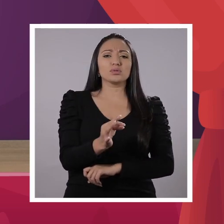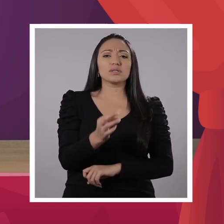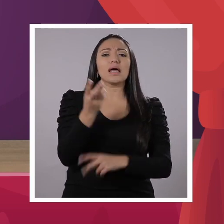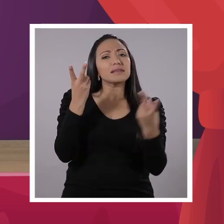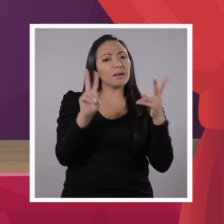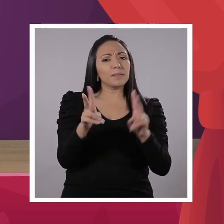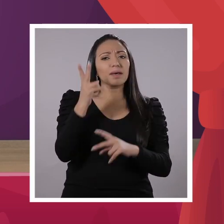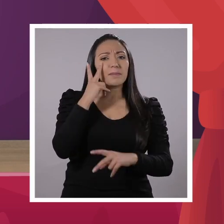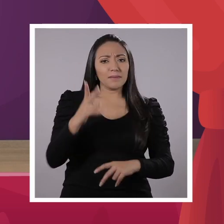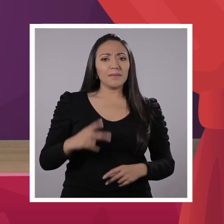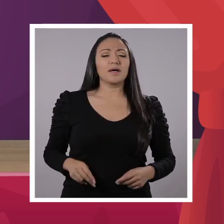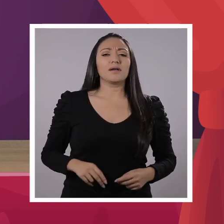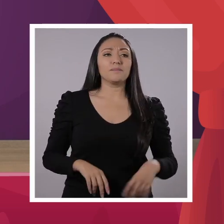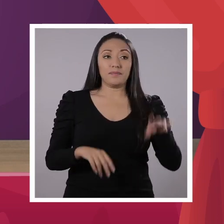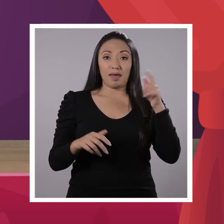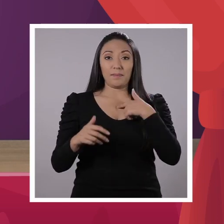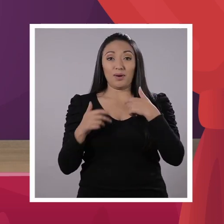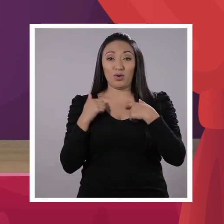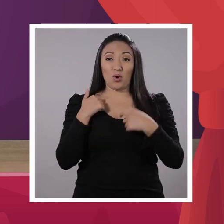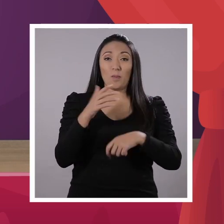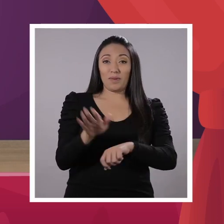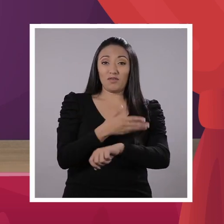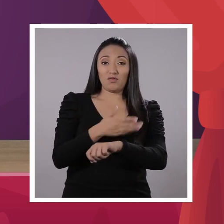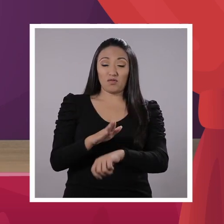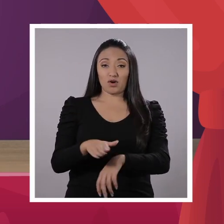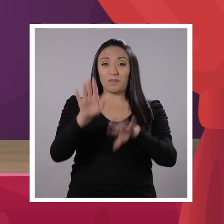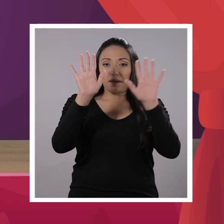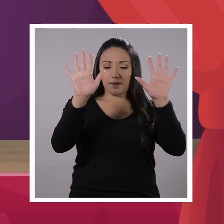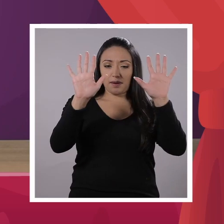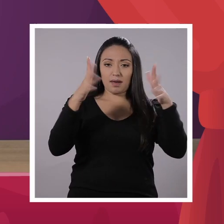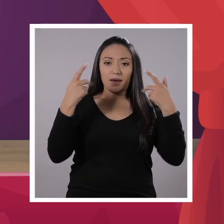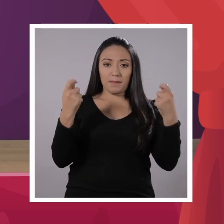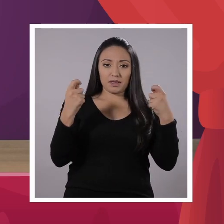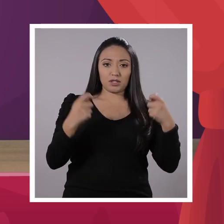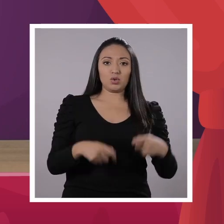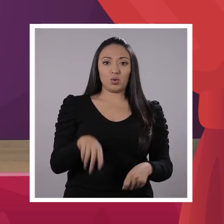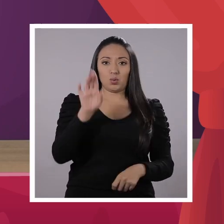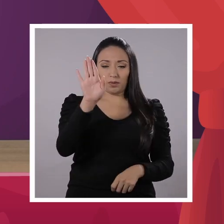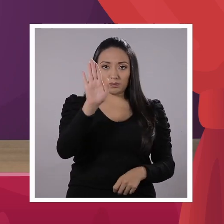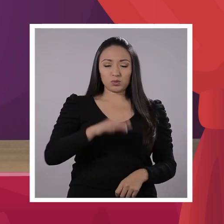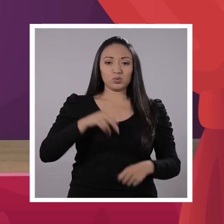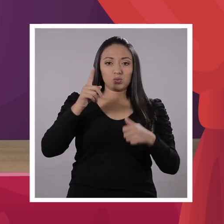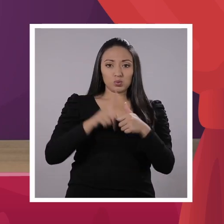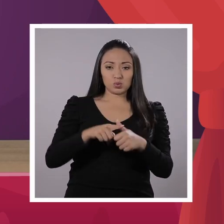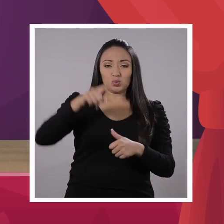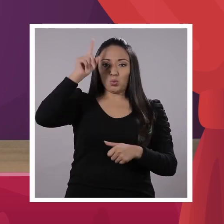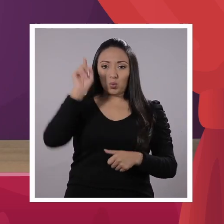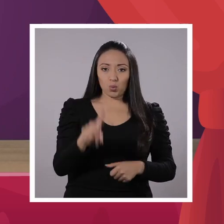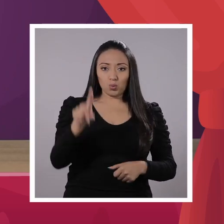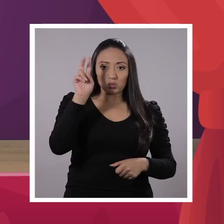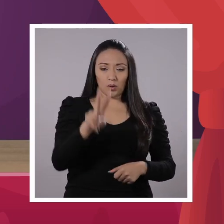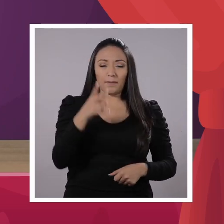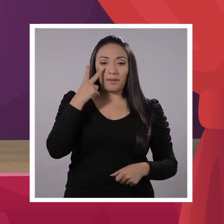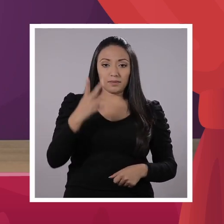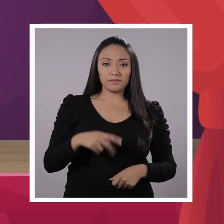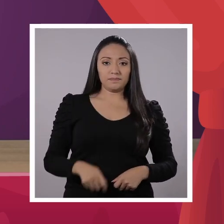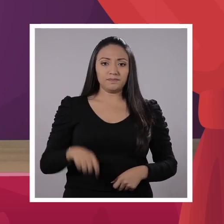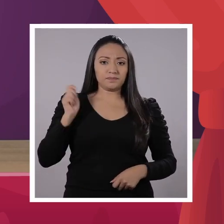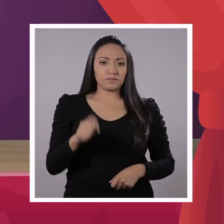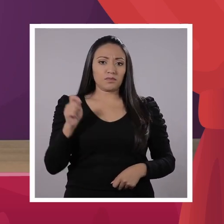y a mí me gusta también. Ah, pero la hice a mi modo. A ver, manitas, ayúdame, ¿sí? Y